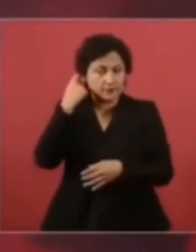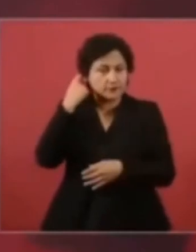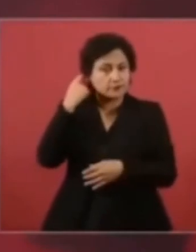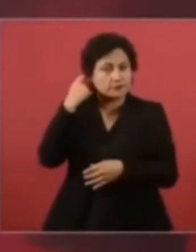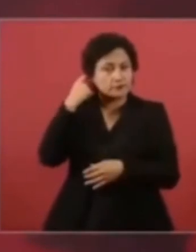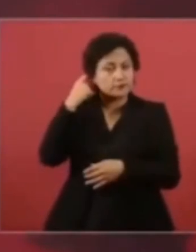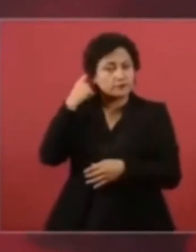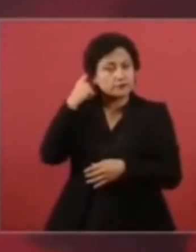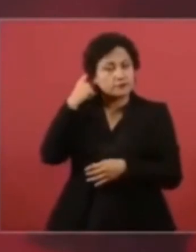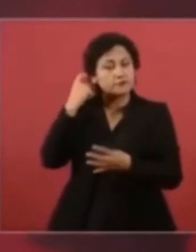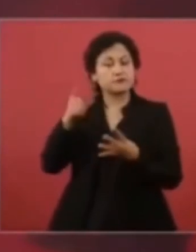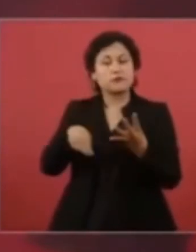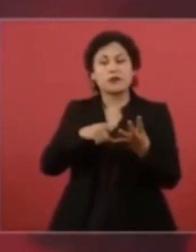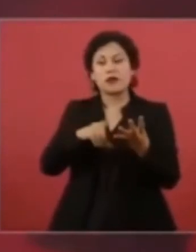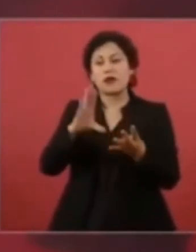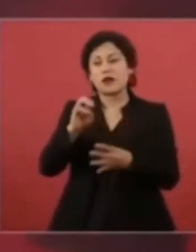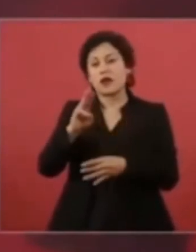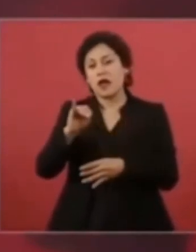Aguilar Camín,